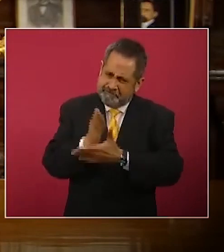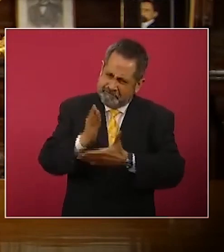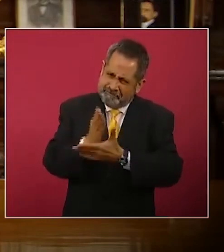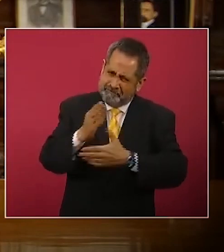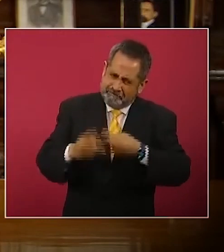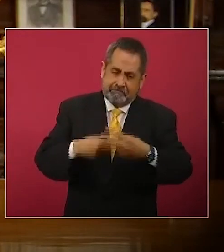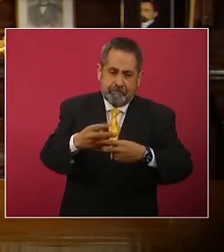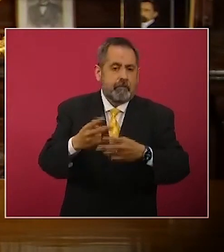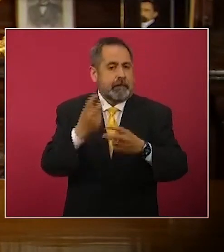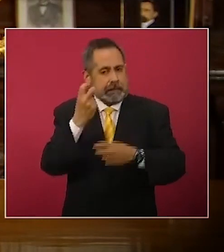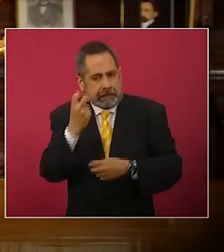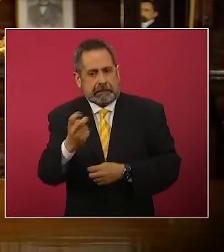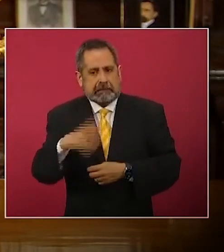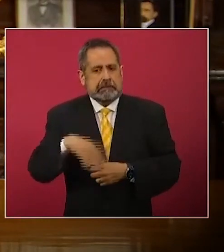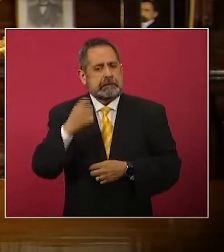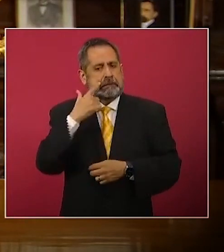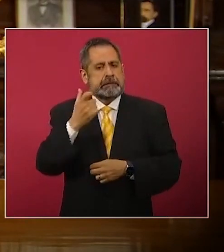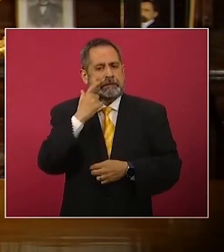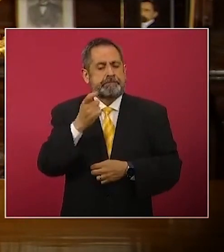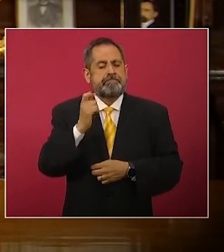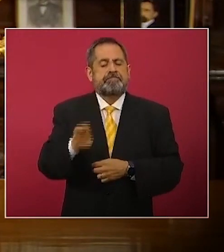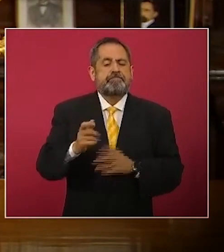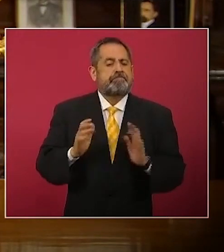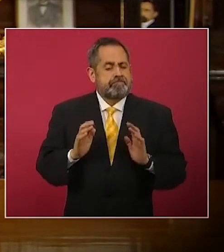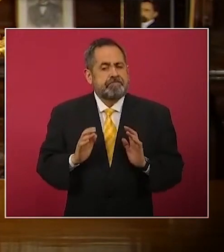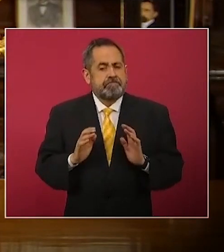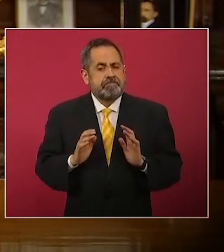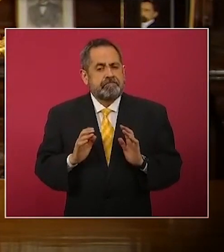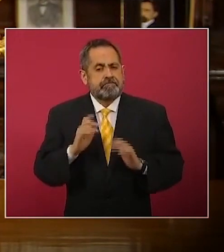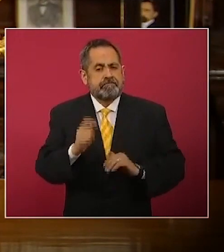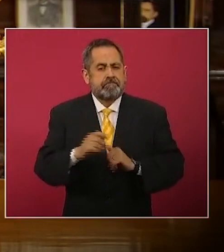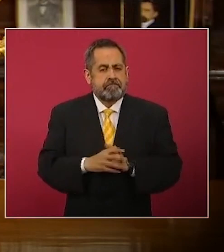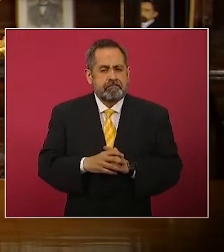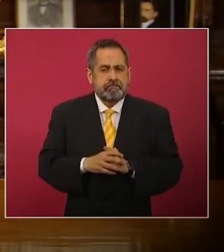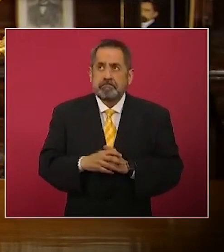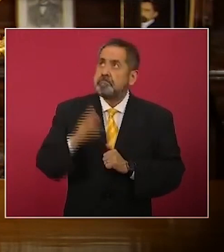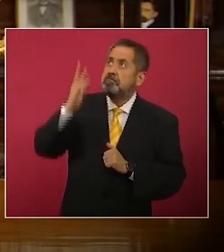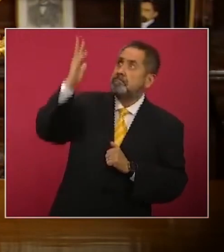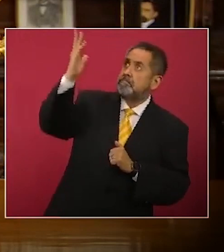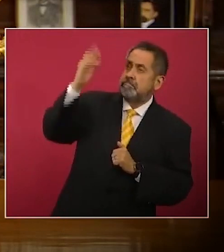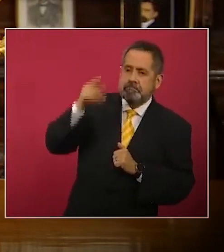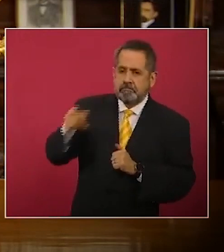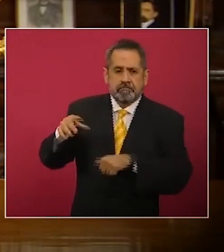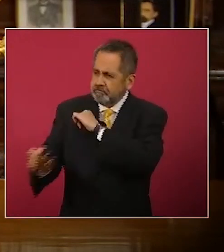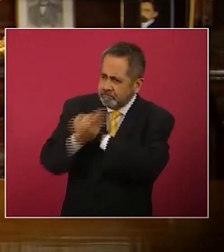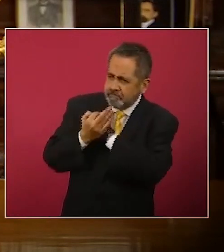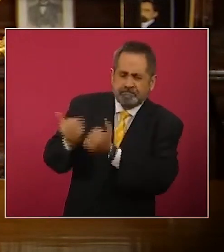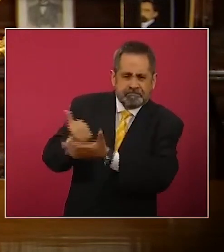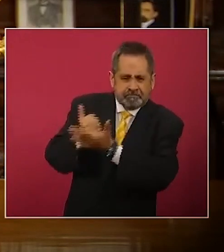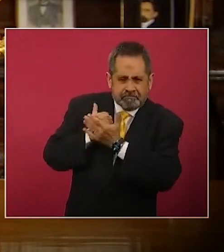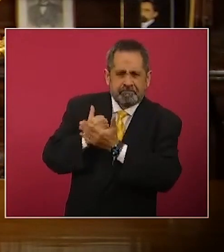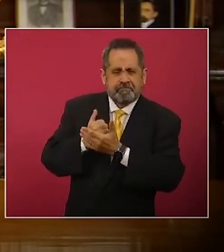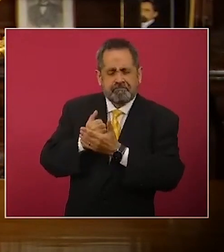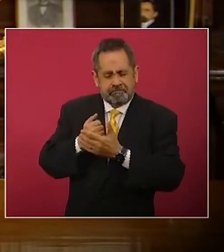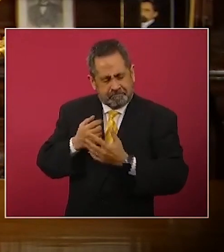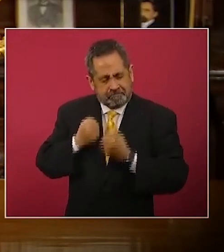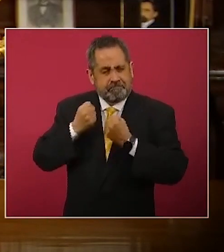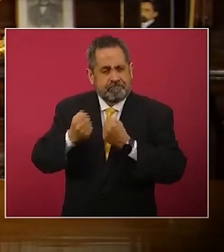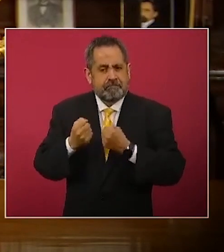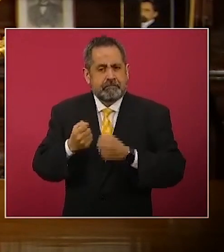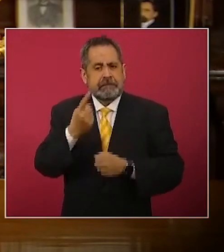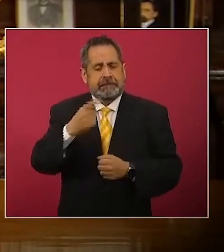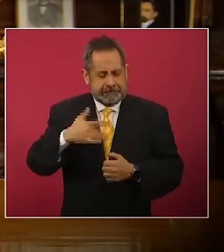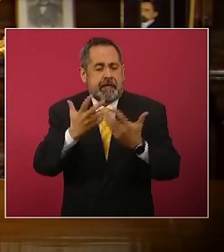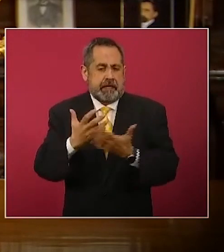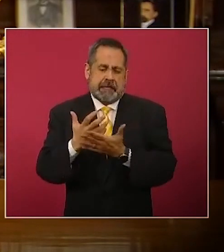como protección al creador, a la ciencia y además las